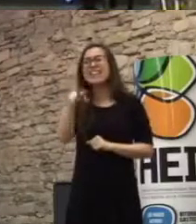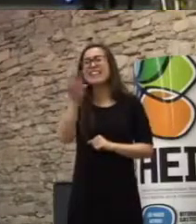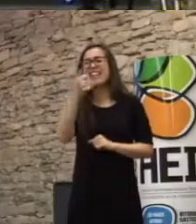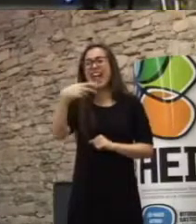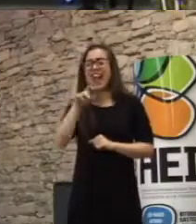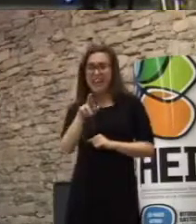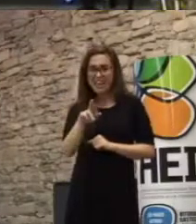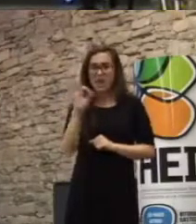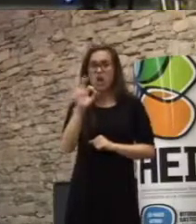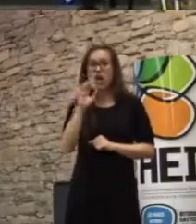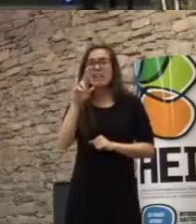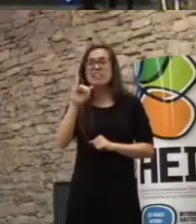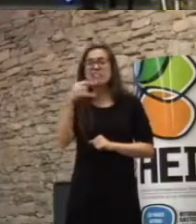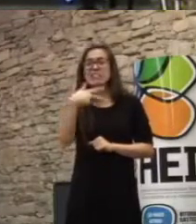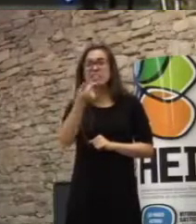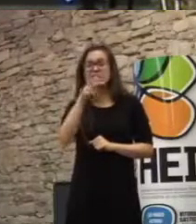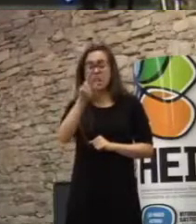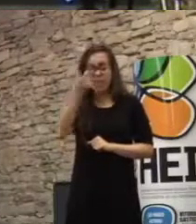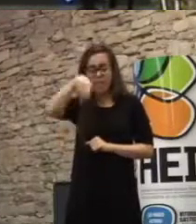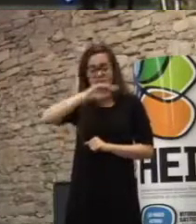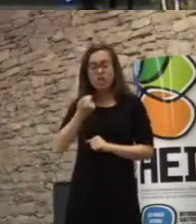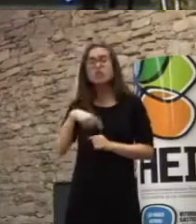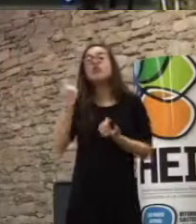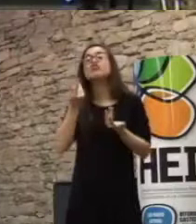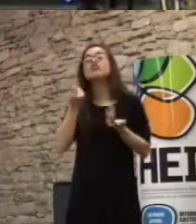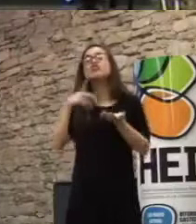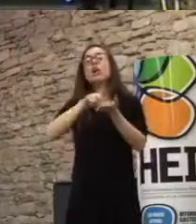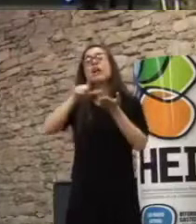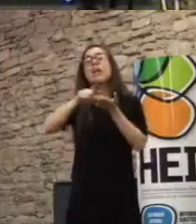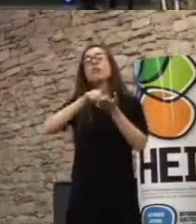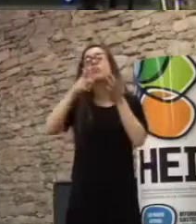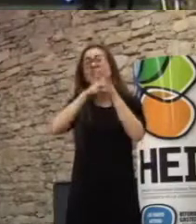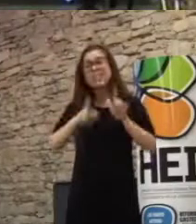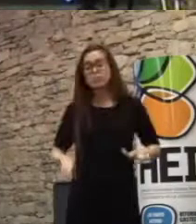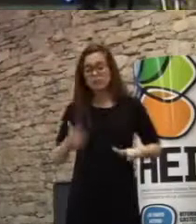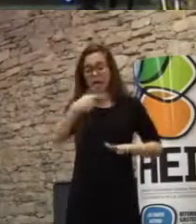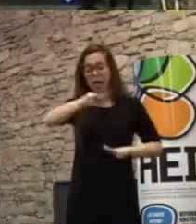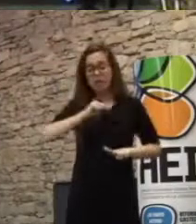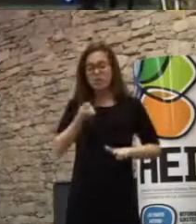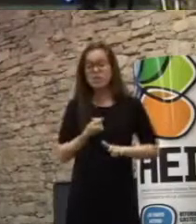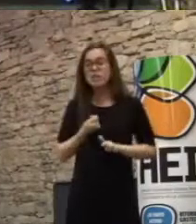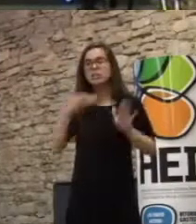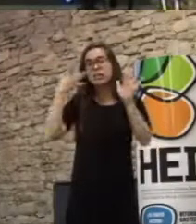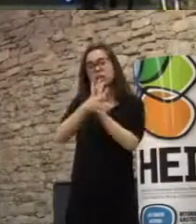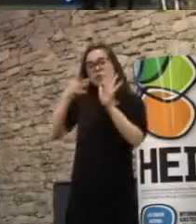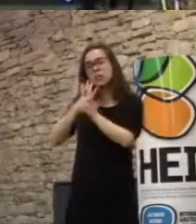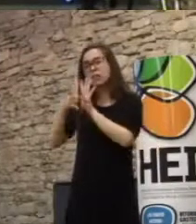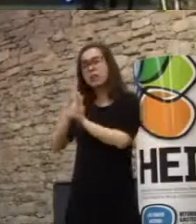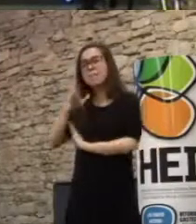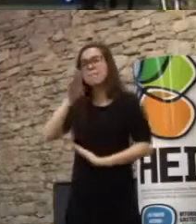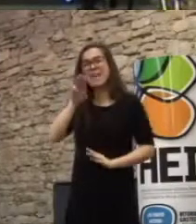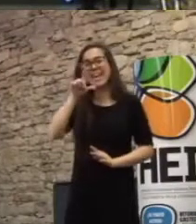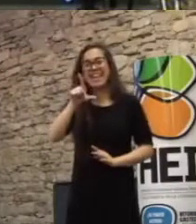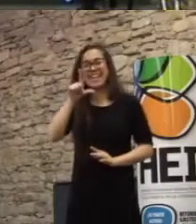de lo que se conoce como programación neurolingüística trabajando con otros 20 investigadores definen los fundamentos eso que se llama pnl